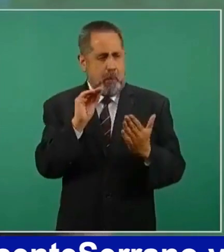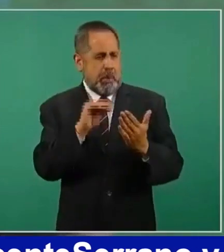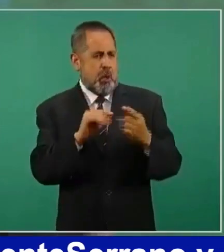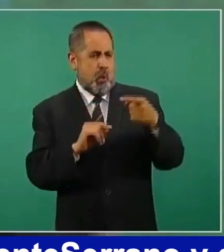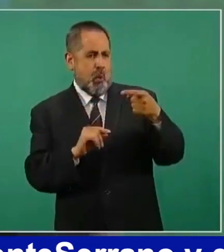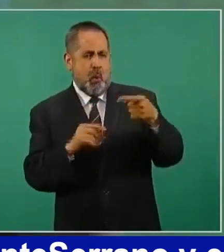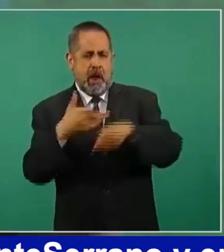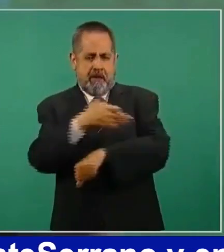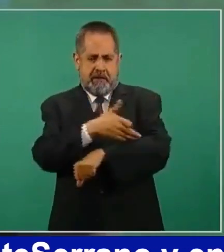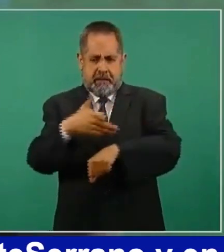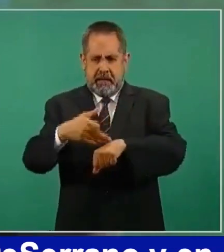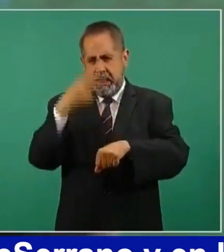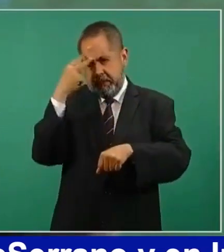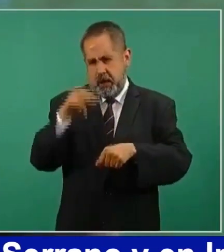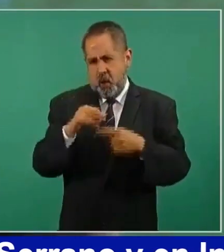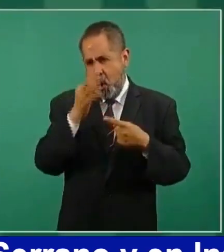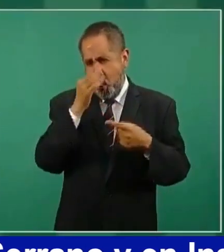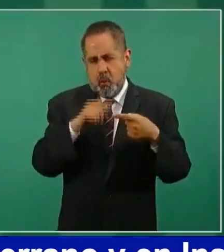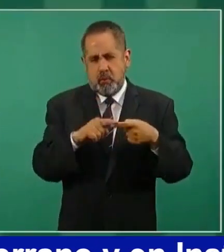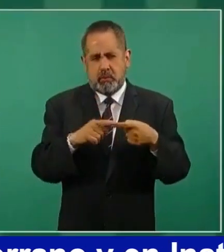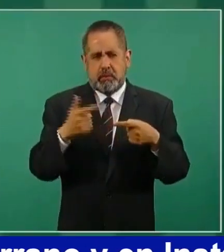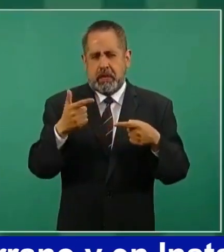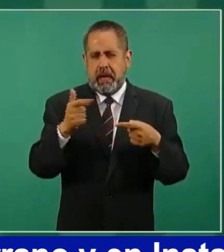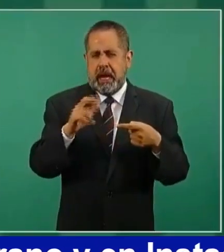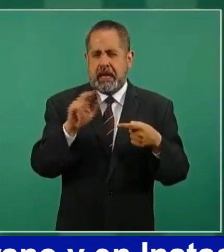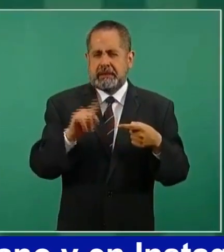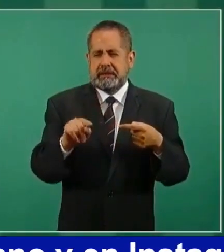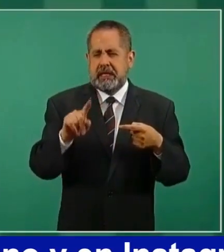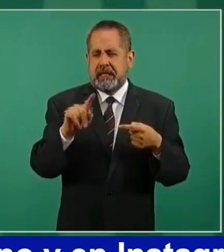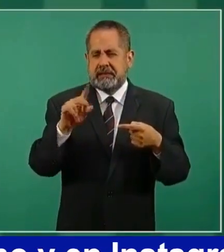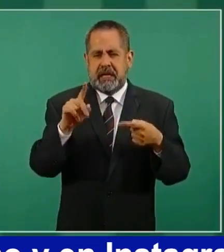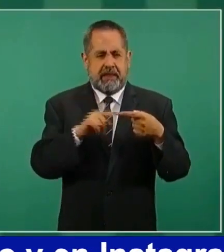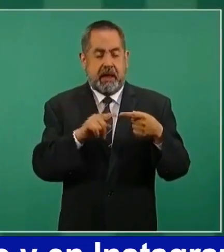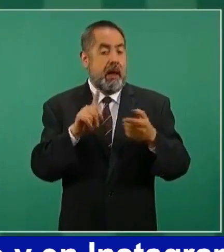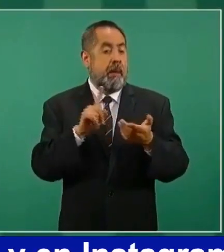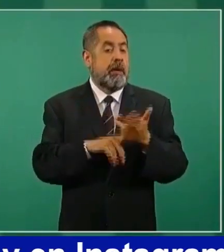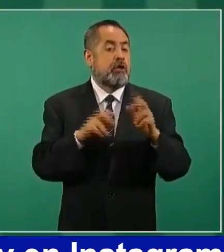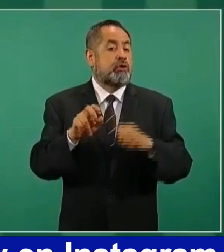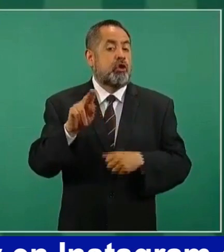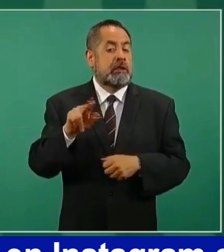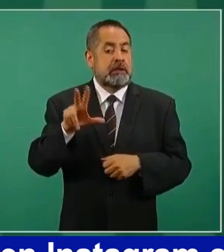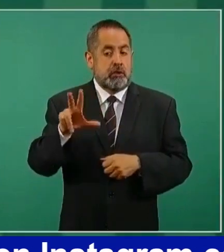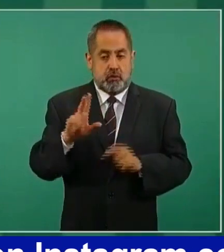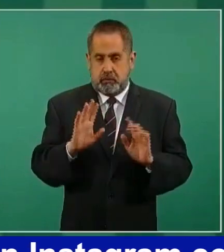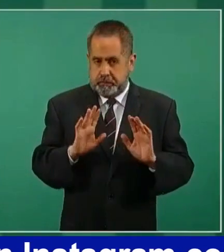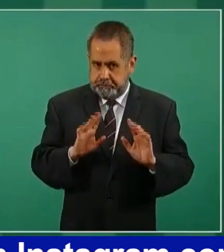una familia, los Garzazada, en el 88.